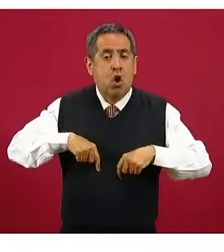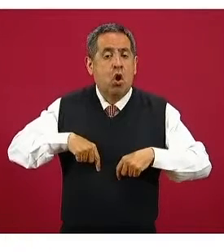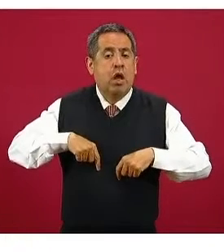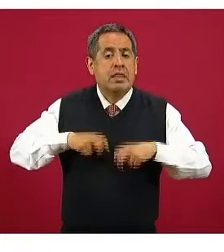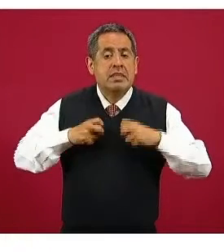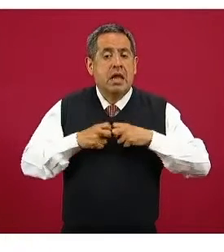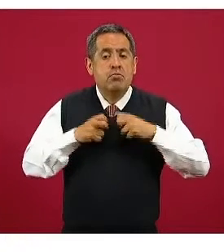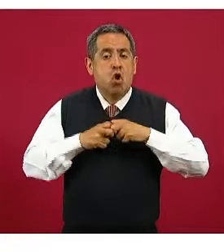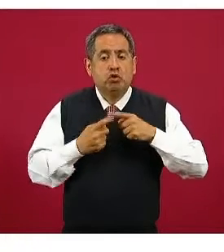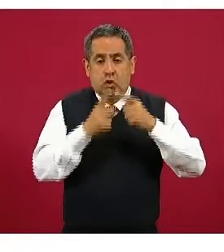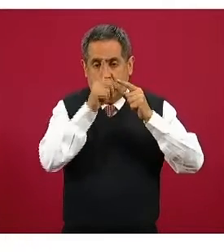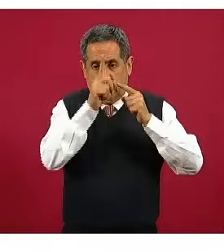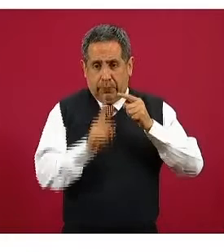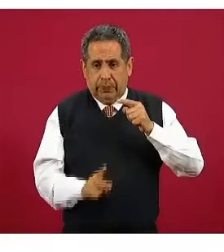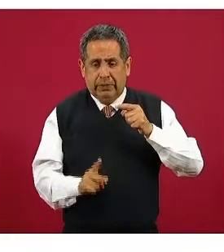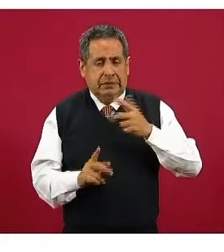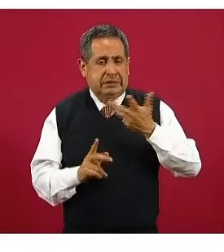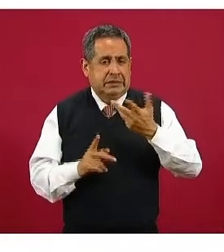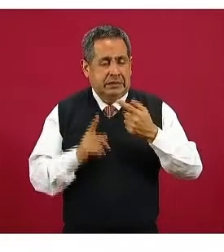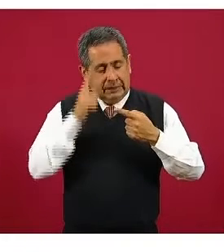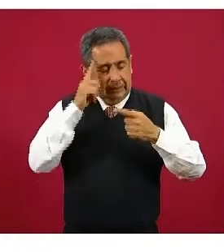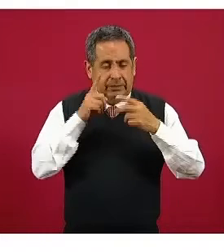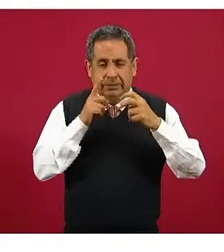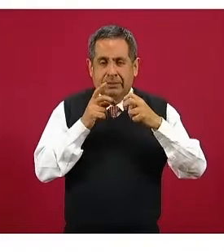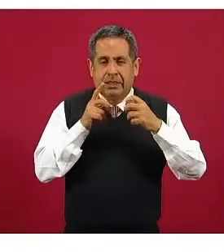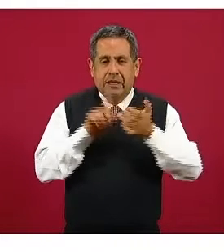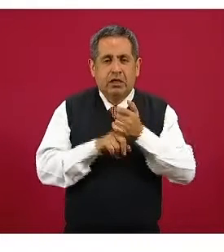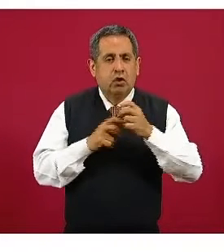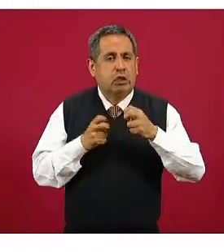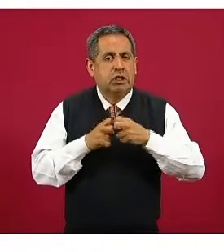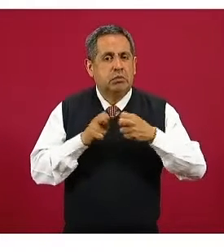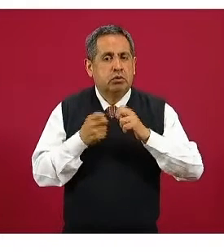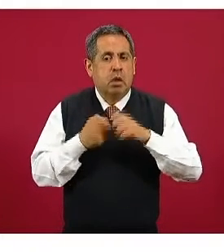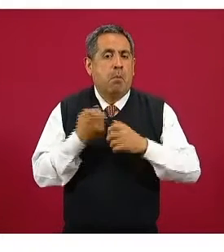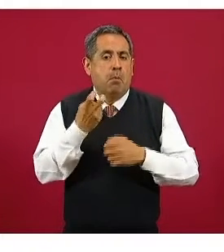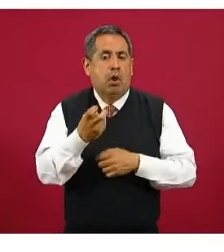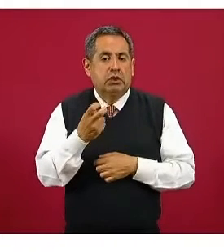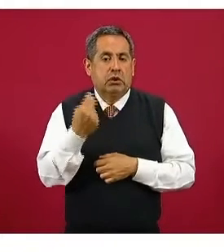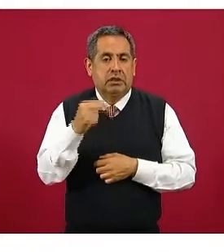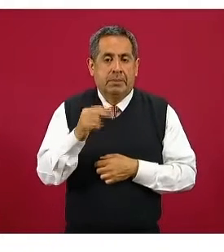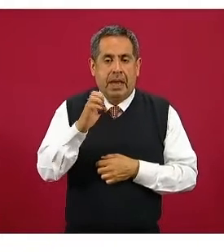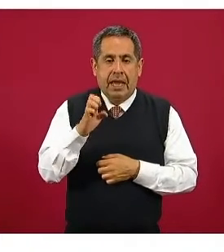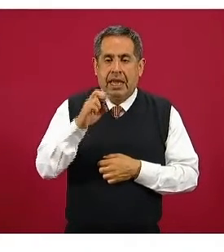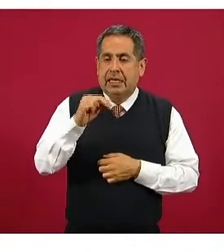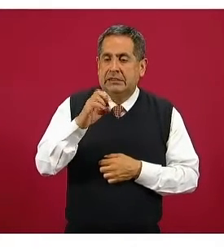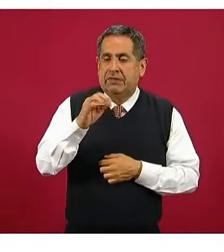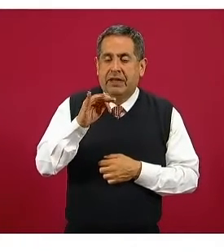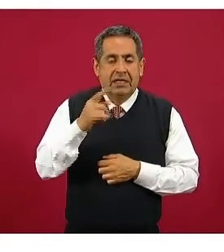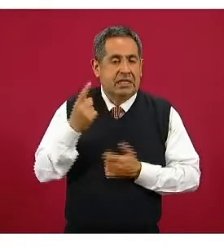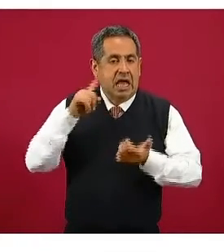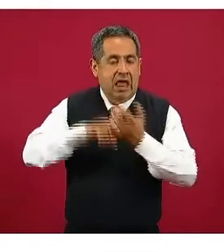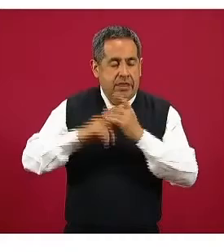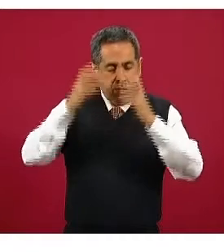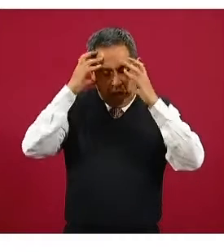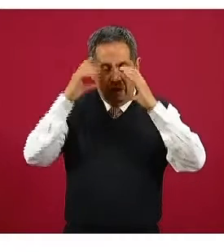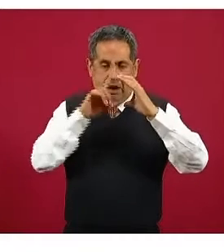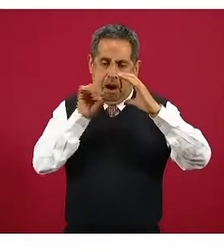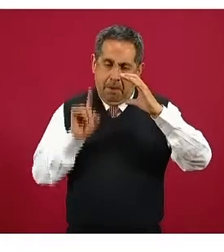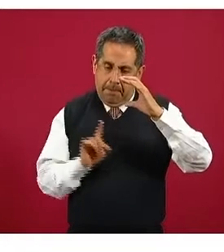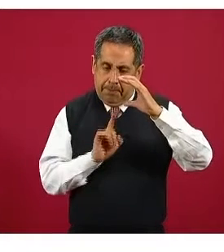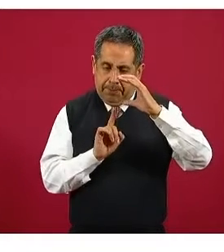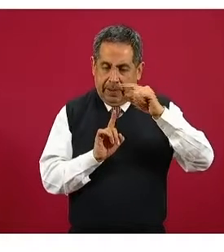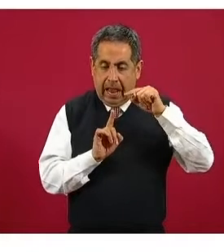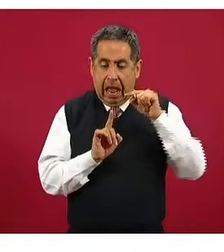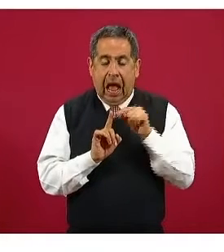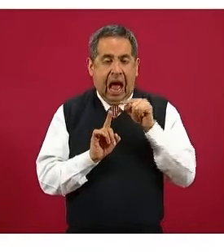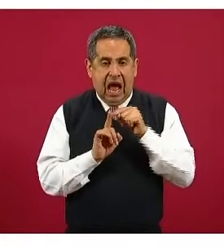especialmente periférico y sistema nervioso central, por eso decimos que es una encefalitis, en donde tiene un